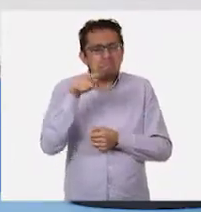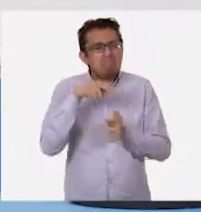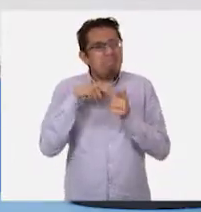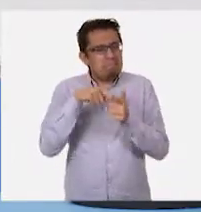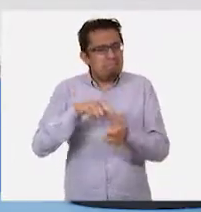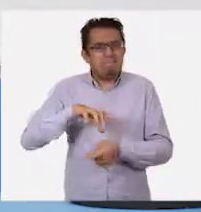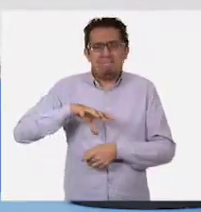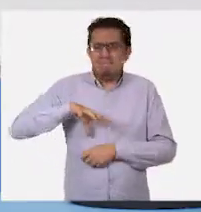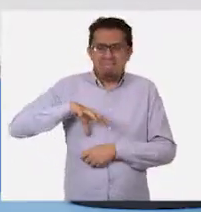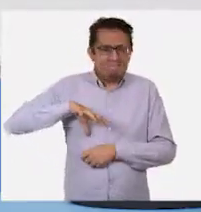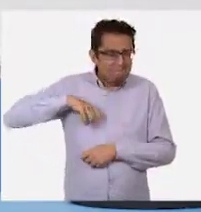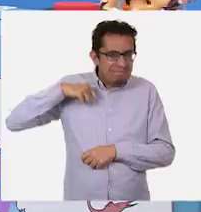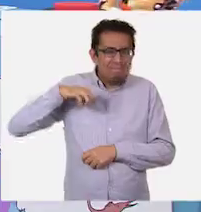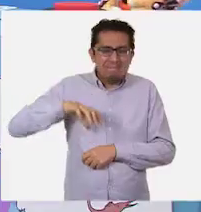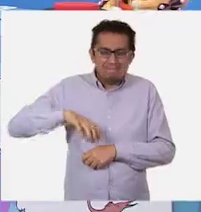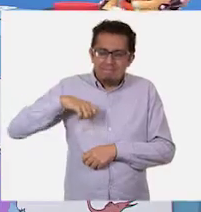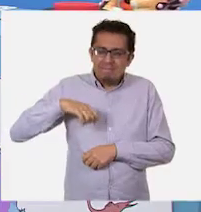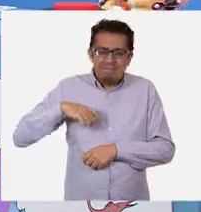ahora.